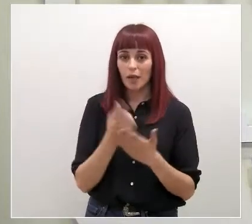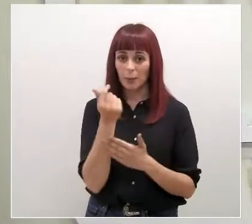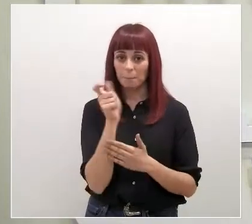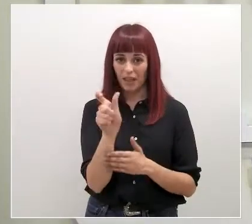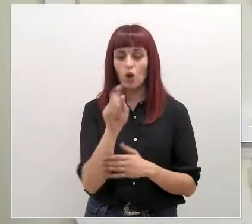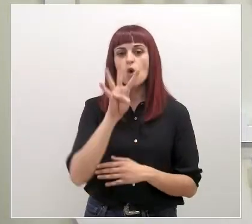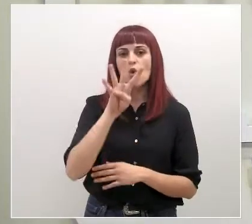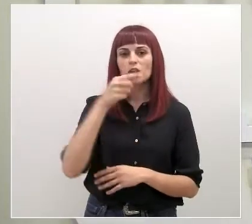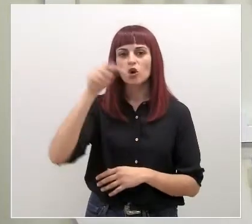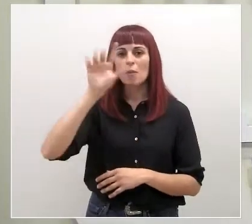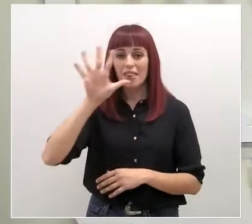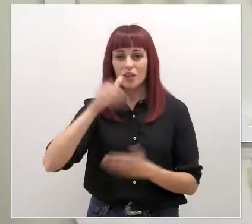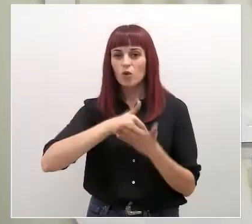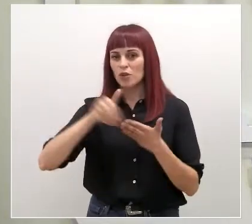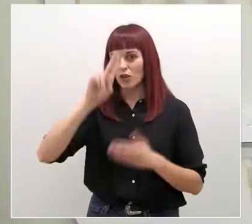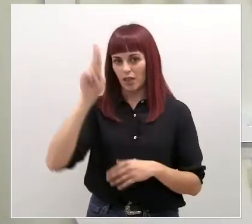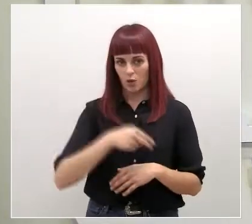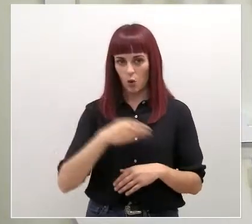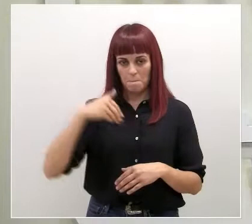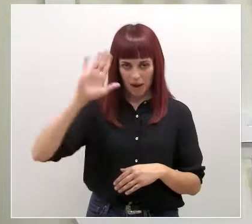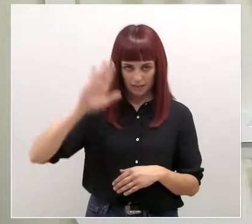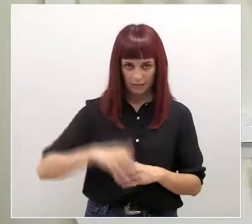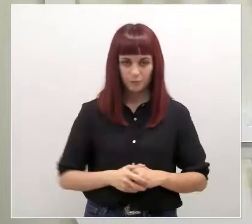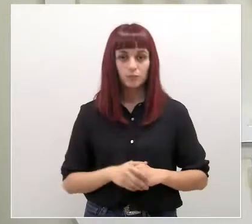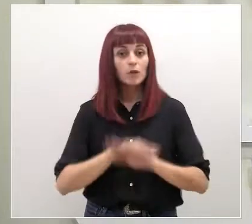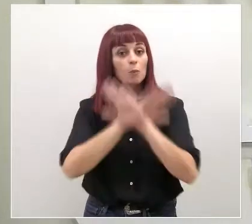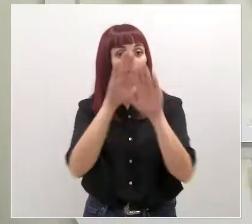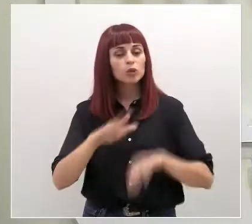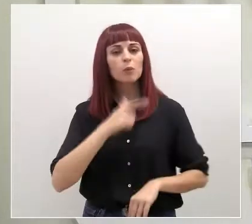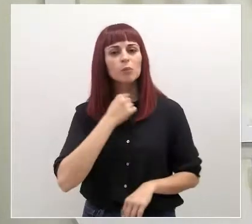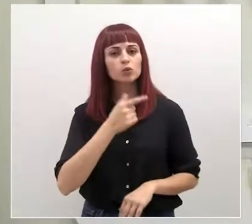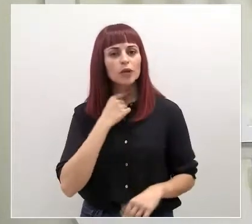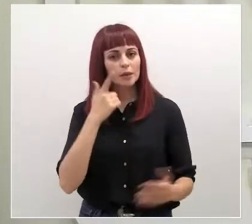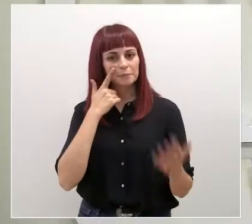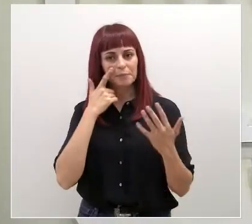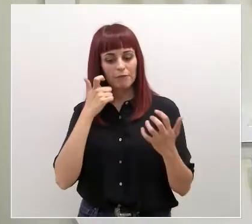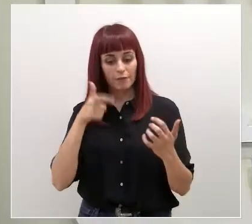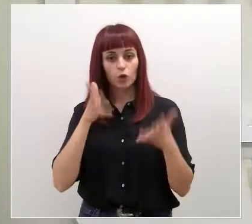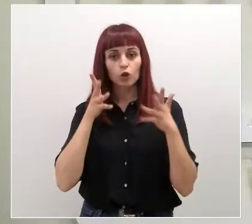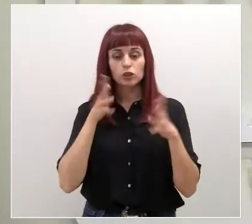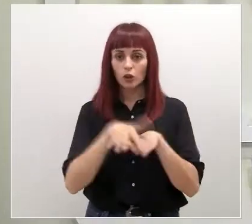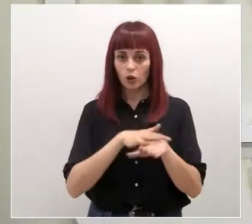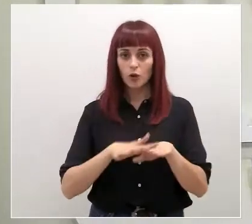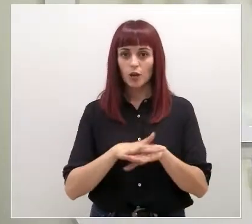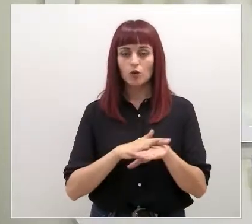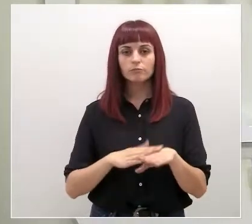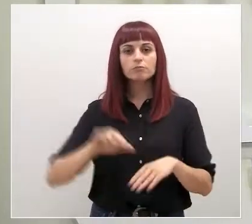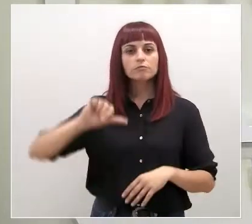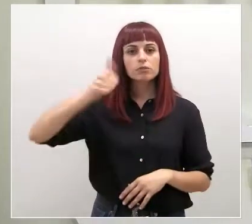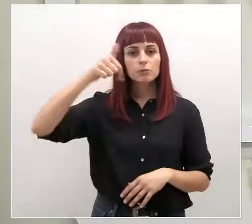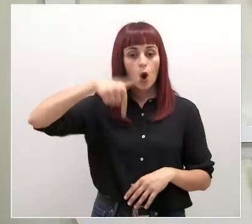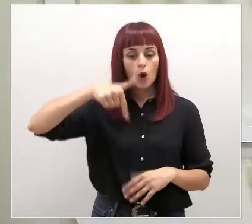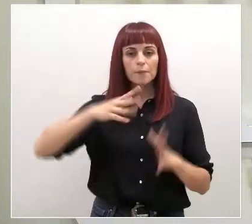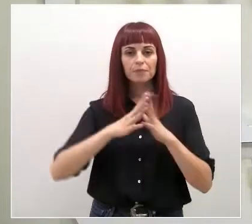de 4,5 millones de euros. Y, por último, me gustaría destacar también que este Consejo de Gobierno ha aprobado hoy